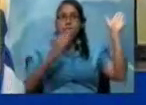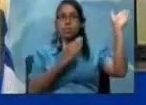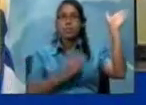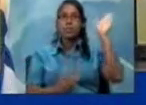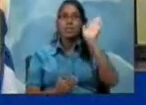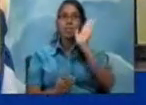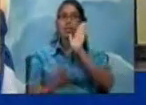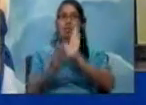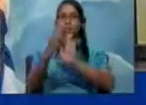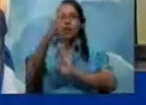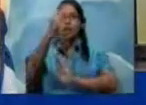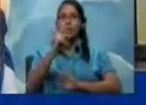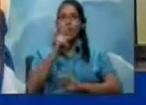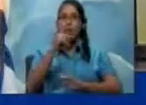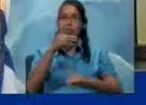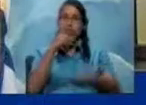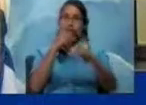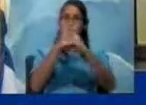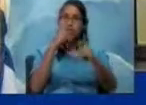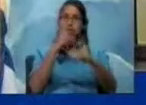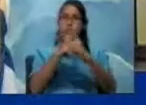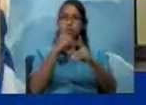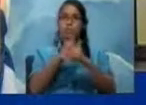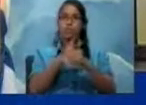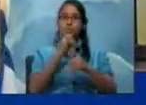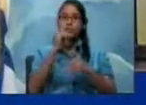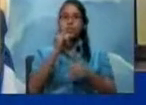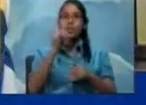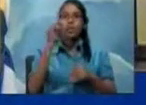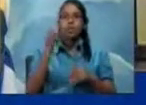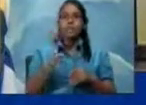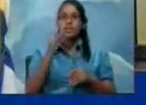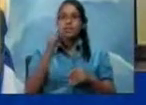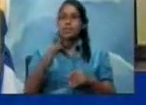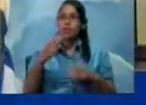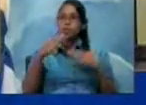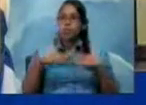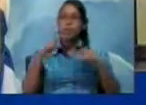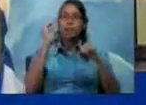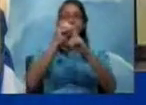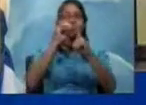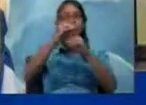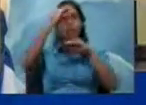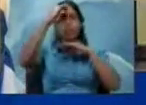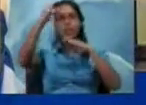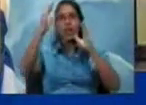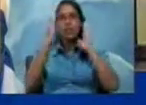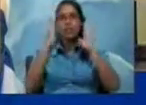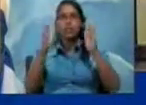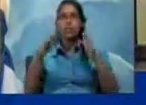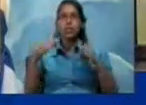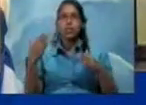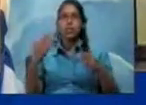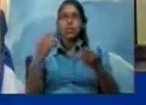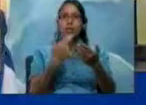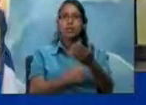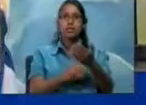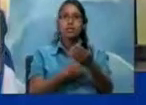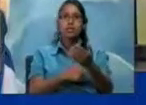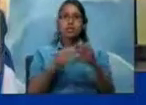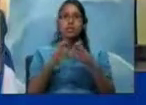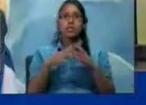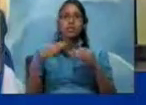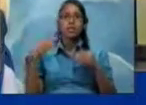presentándose a sus discípulos y siempre me ha llamado la atención hermana Lady